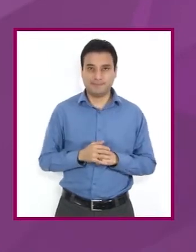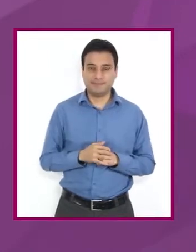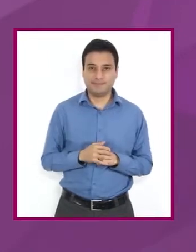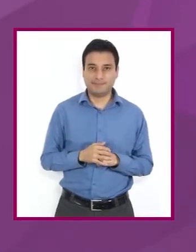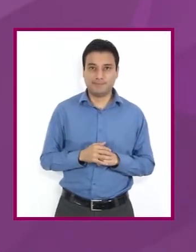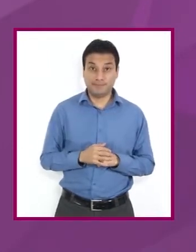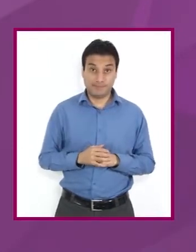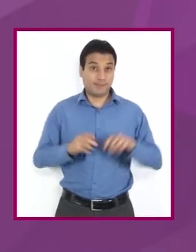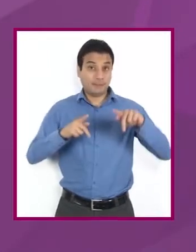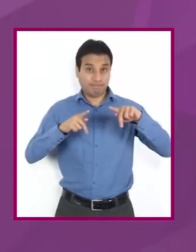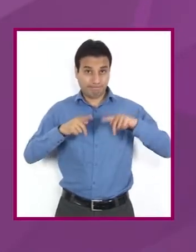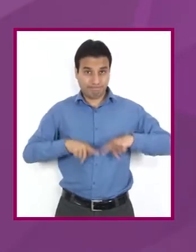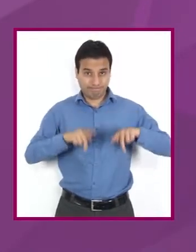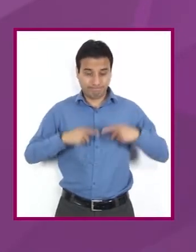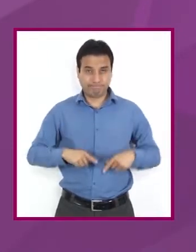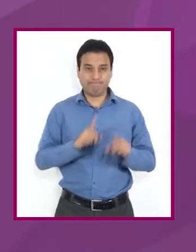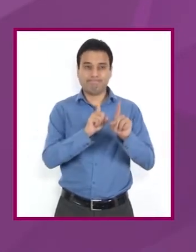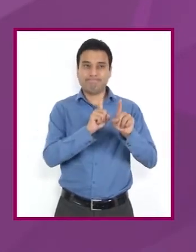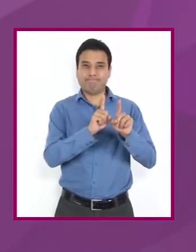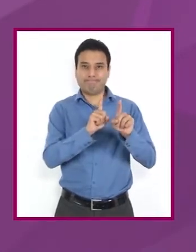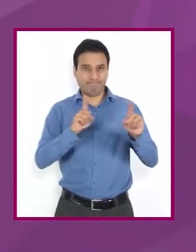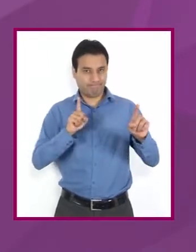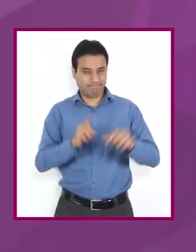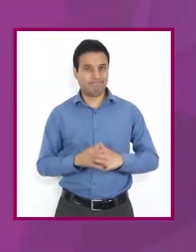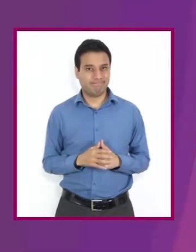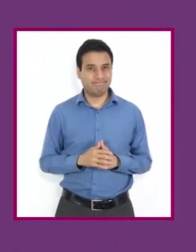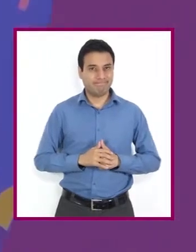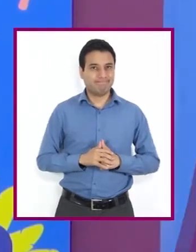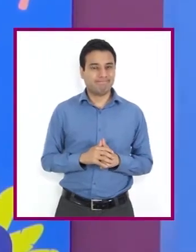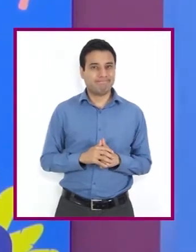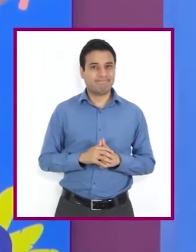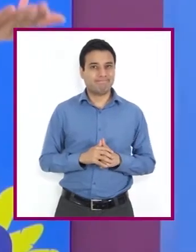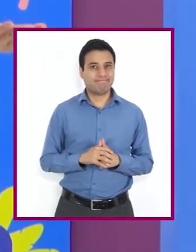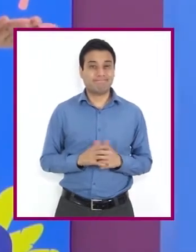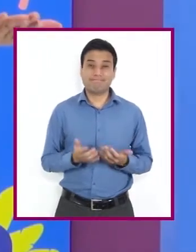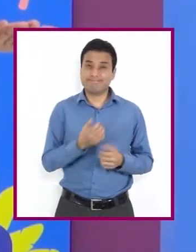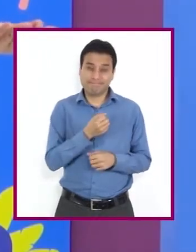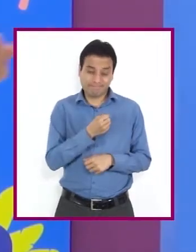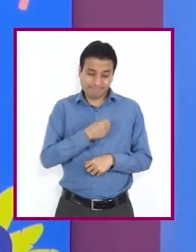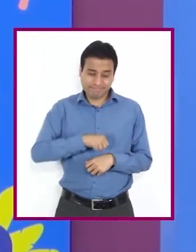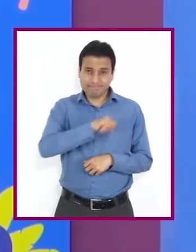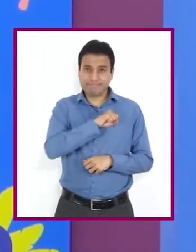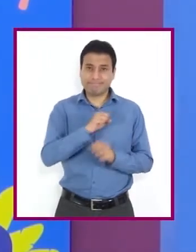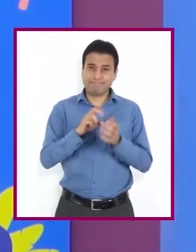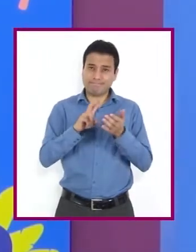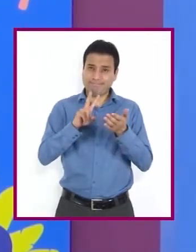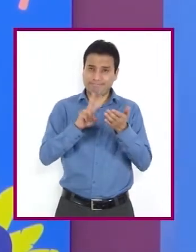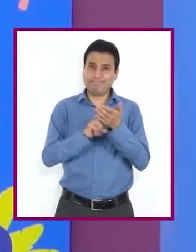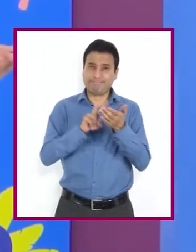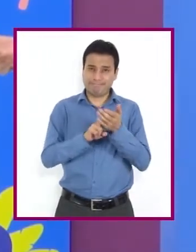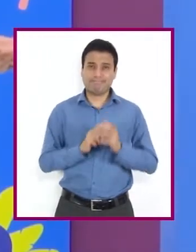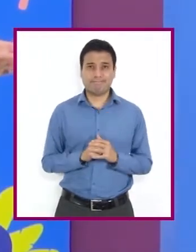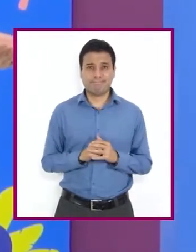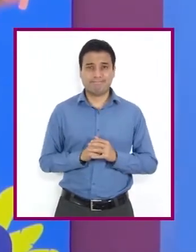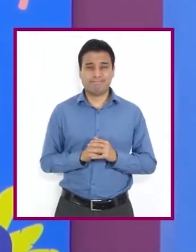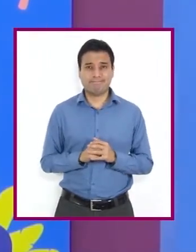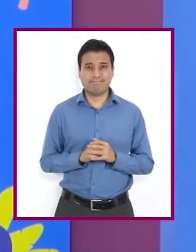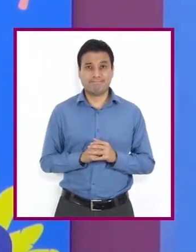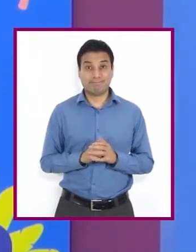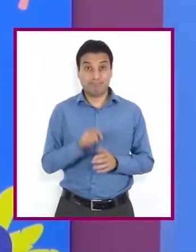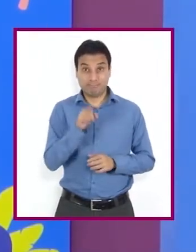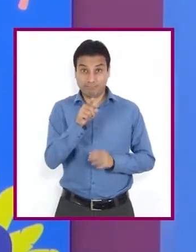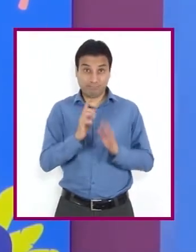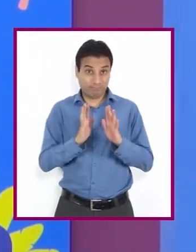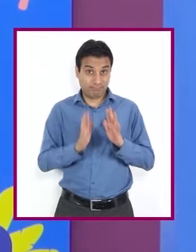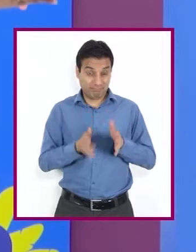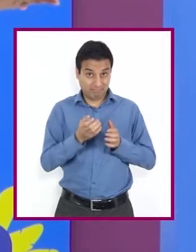aunque juntos, guardar y pedir la sana distancia. La salud es lo primero. Además, ¿ya hicieron algo